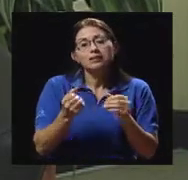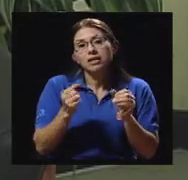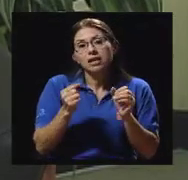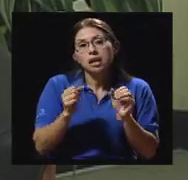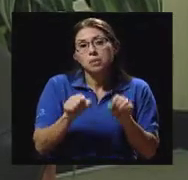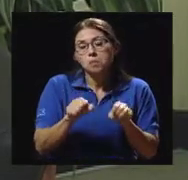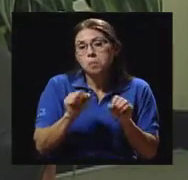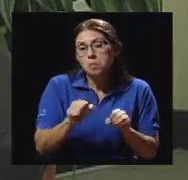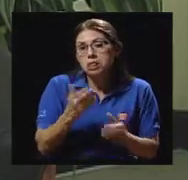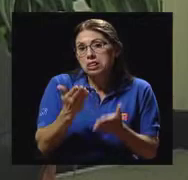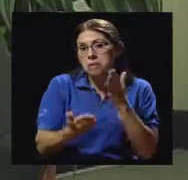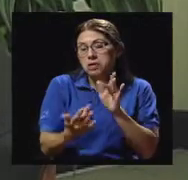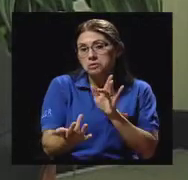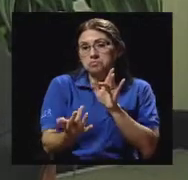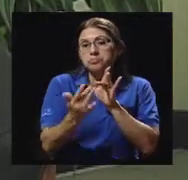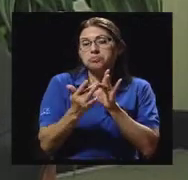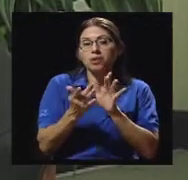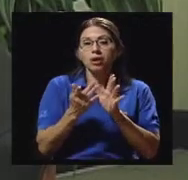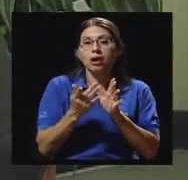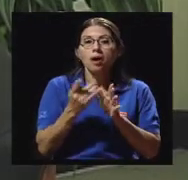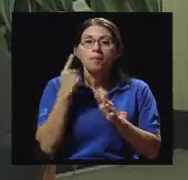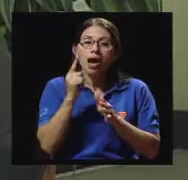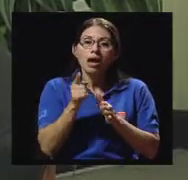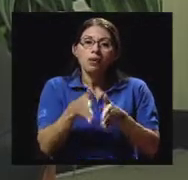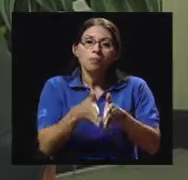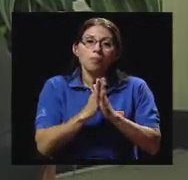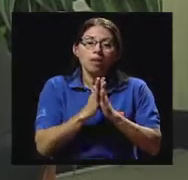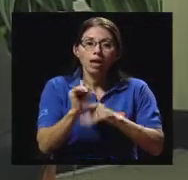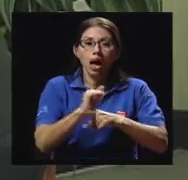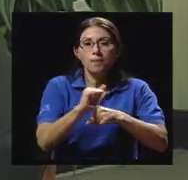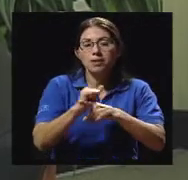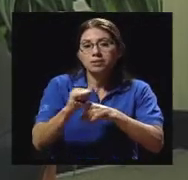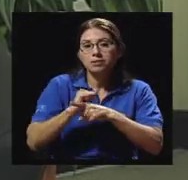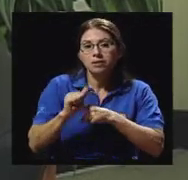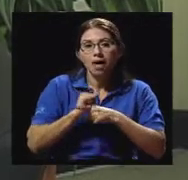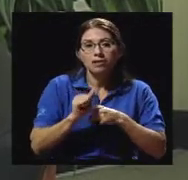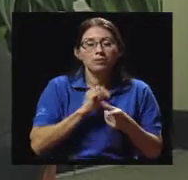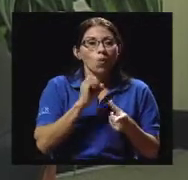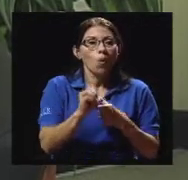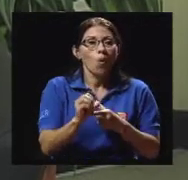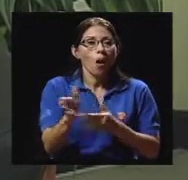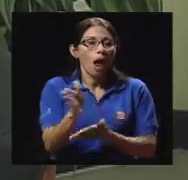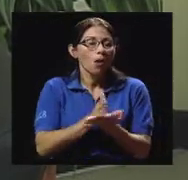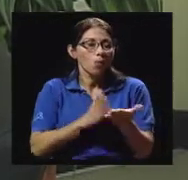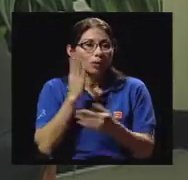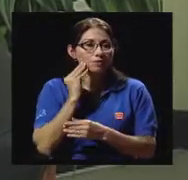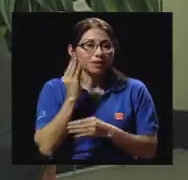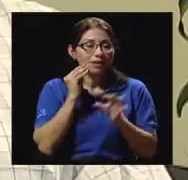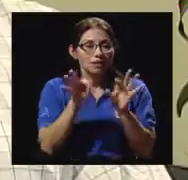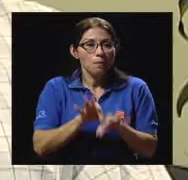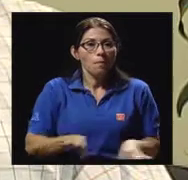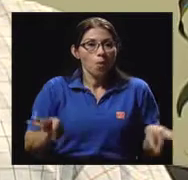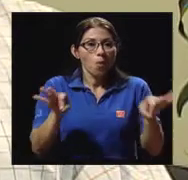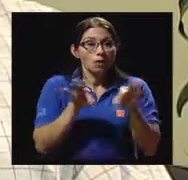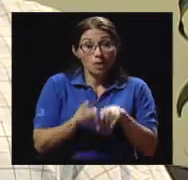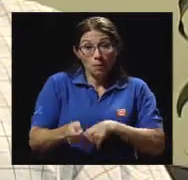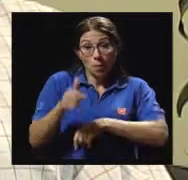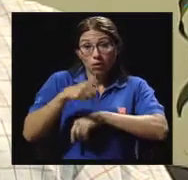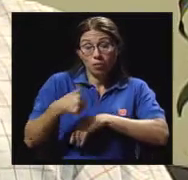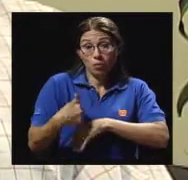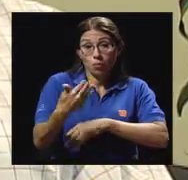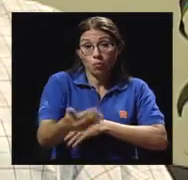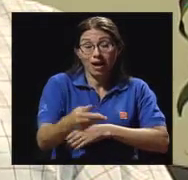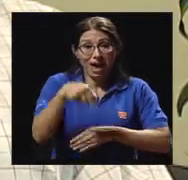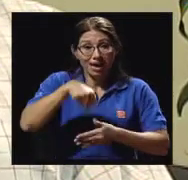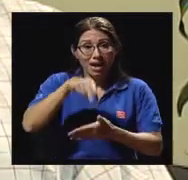a tener tal vez una capacitación, algún tipo de experiencia importante. Dentro de poco